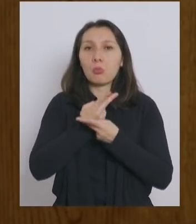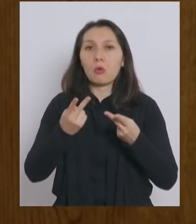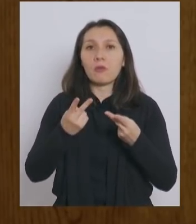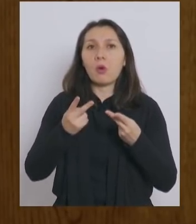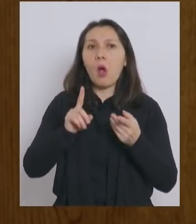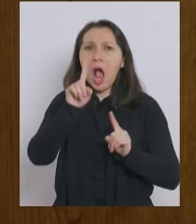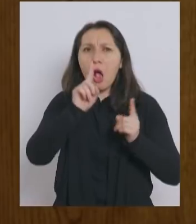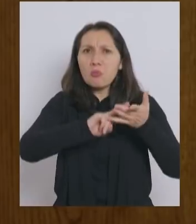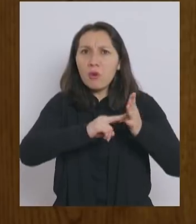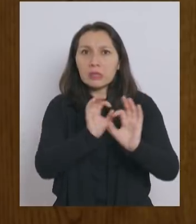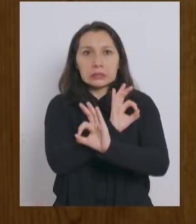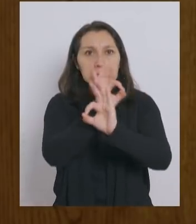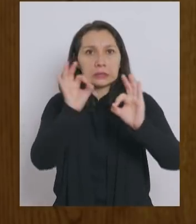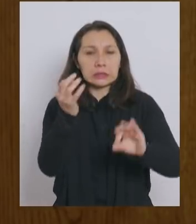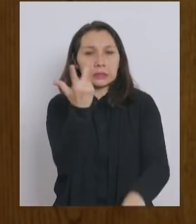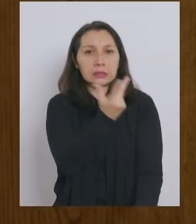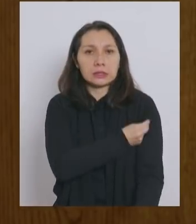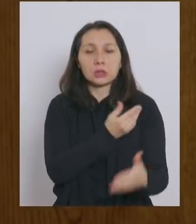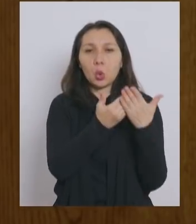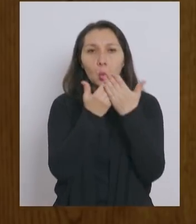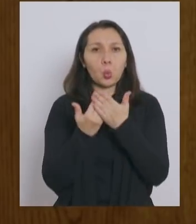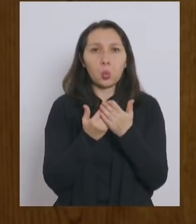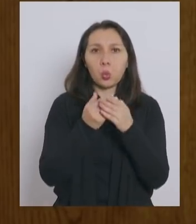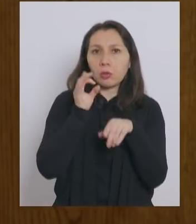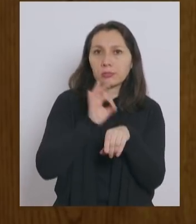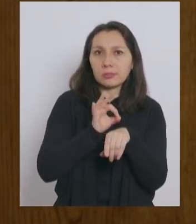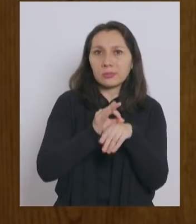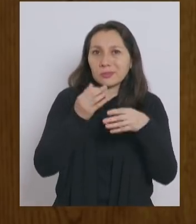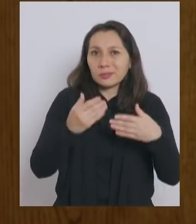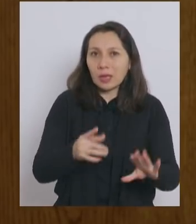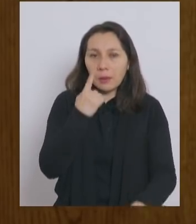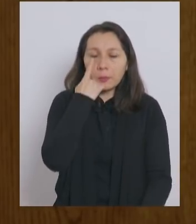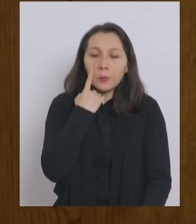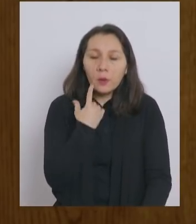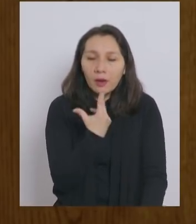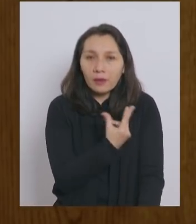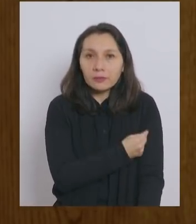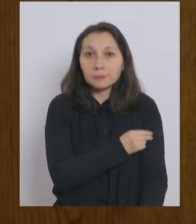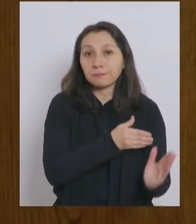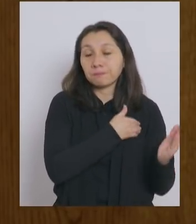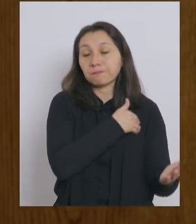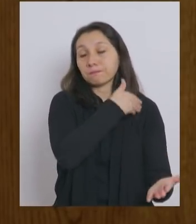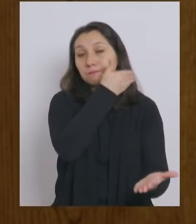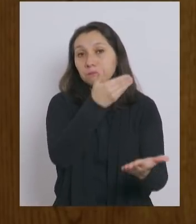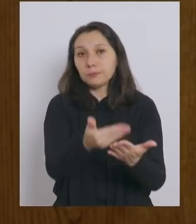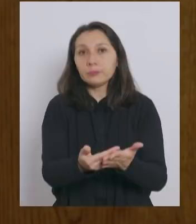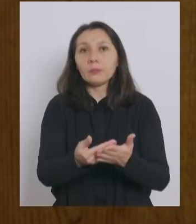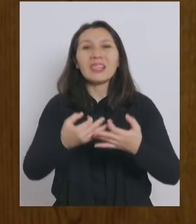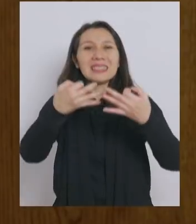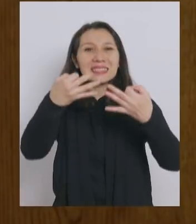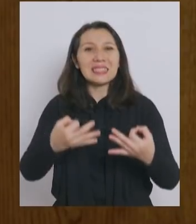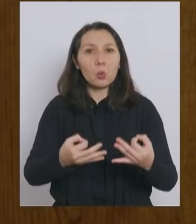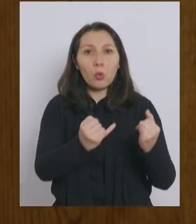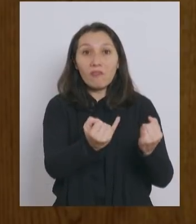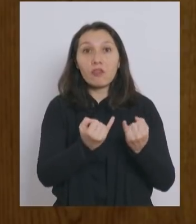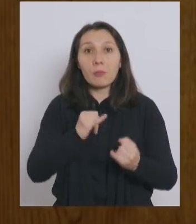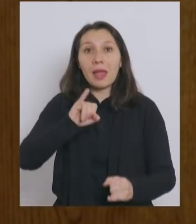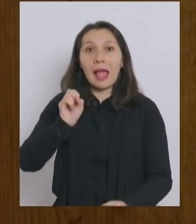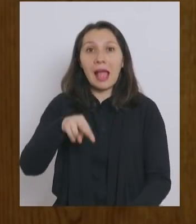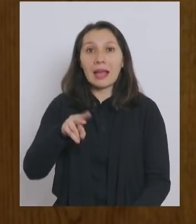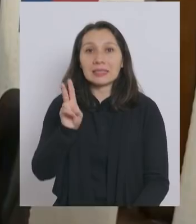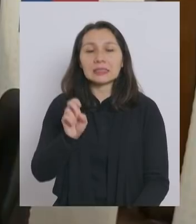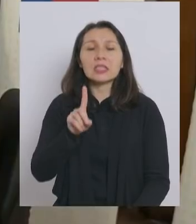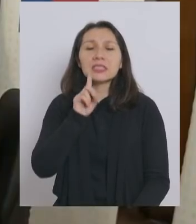haya presentado en el marco de estos estudios clínicos. Hasta la fecha, la base de datos de seguridad de Janssen